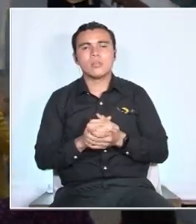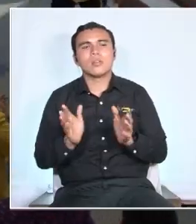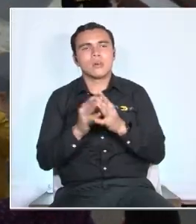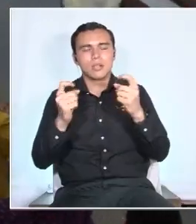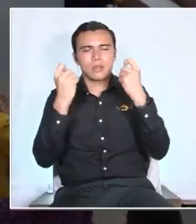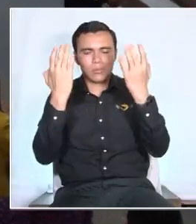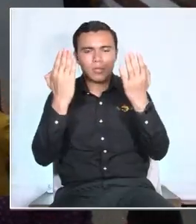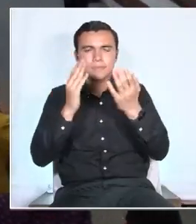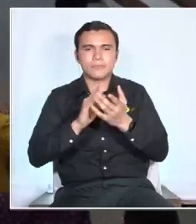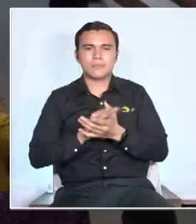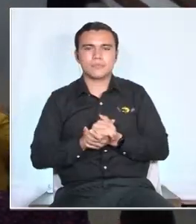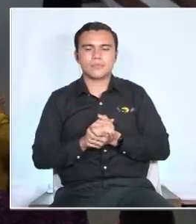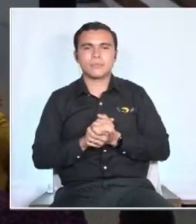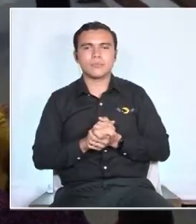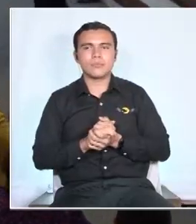Aleluya.